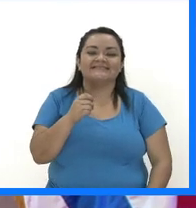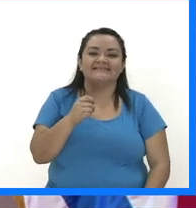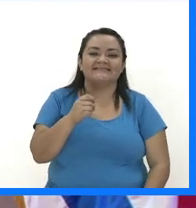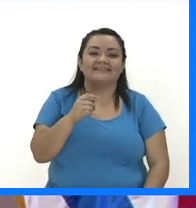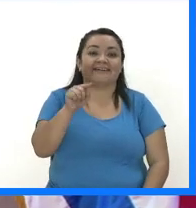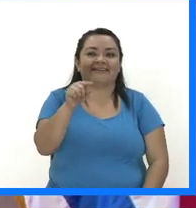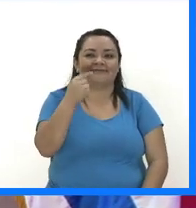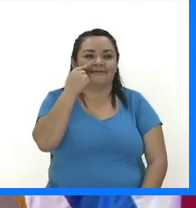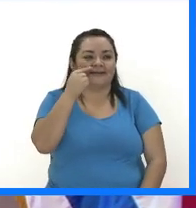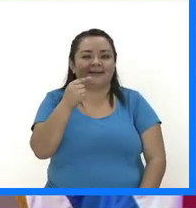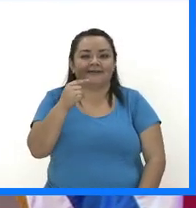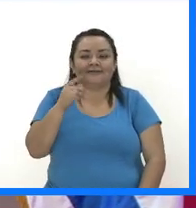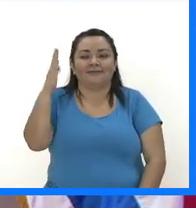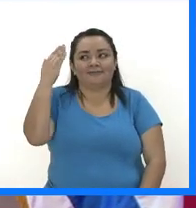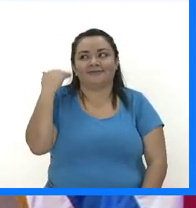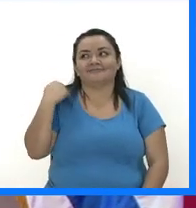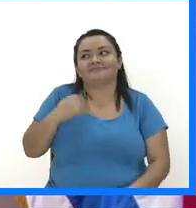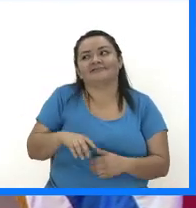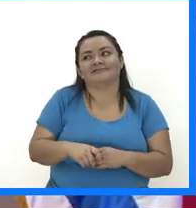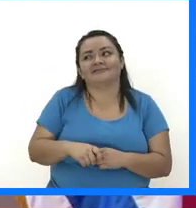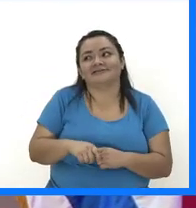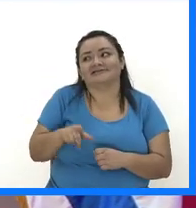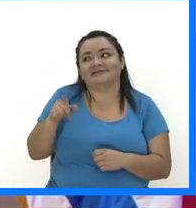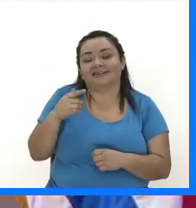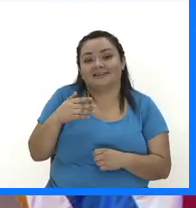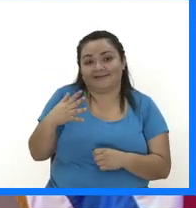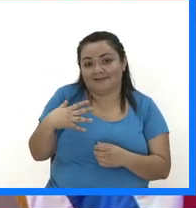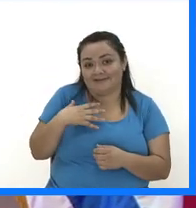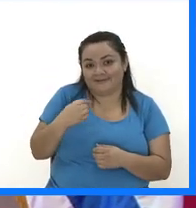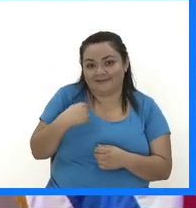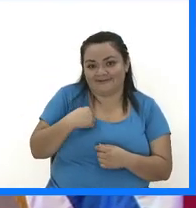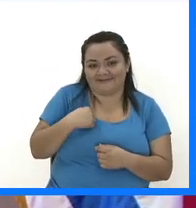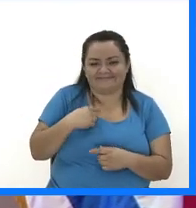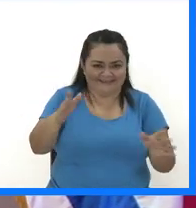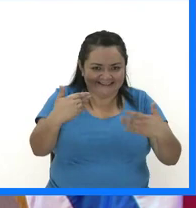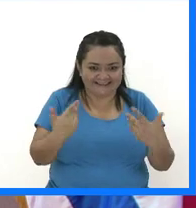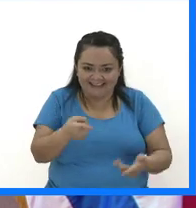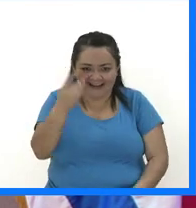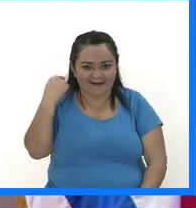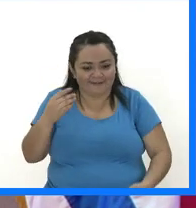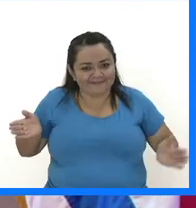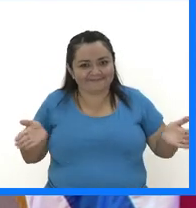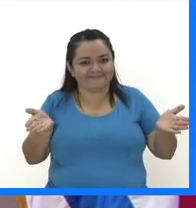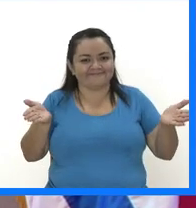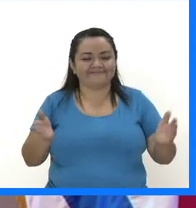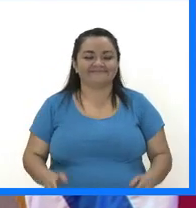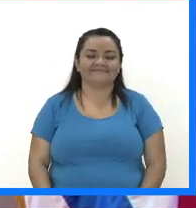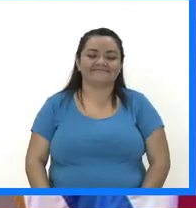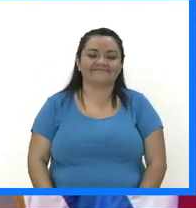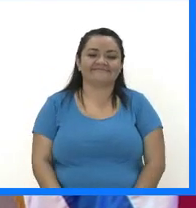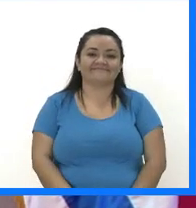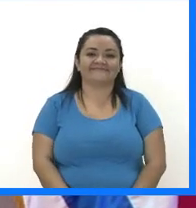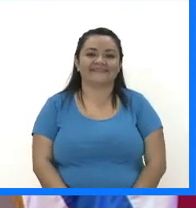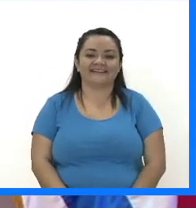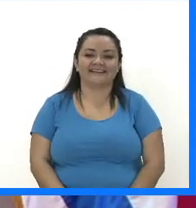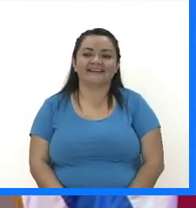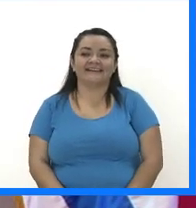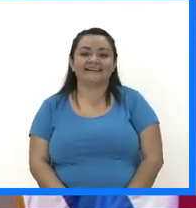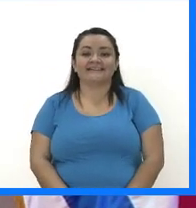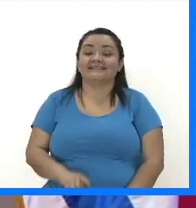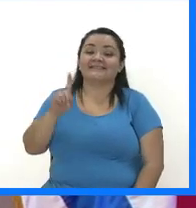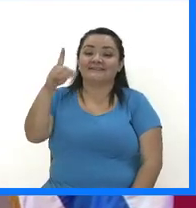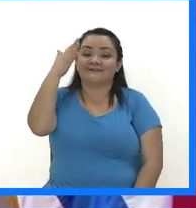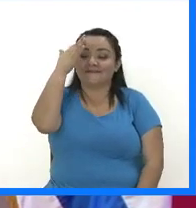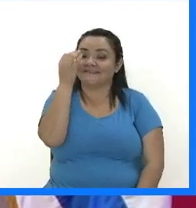hay que dejarla ahí creo que me quiere querer no arrebate papito aquí voy dios cree en nosotros